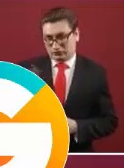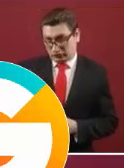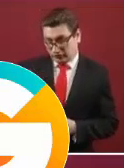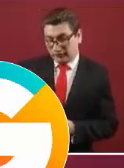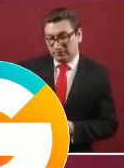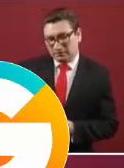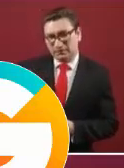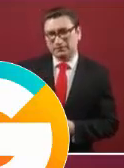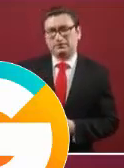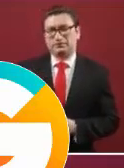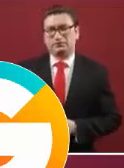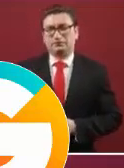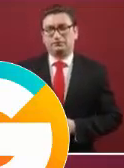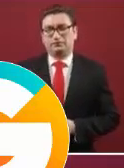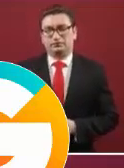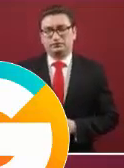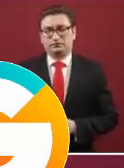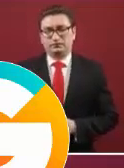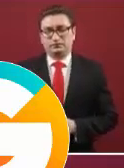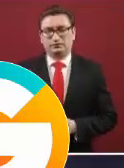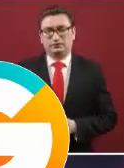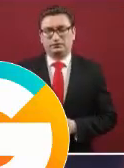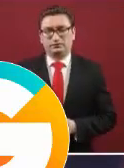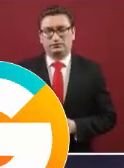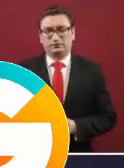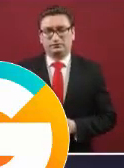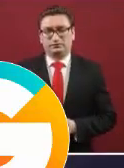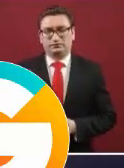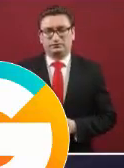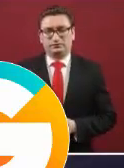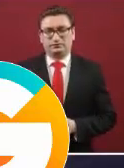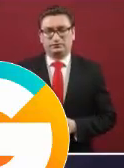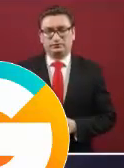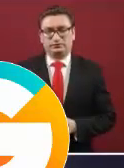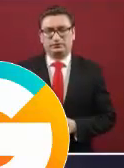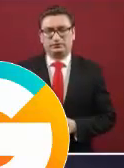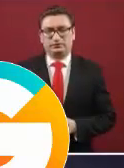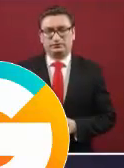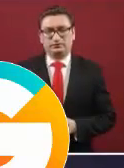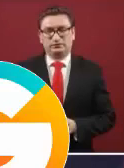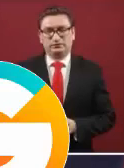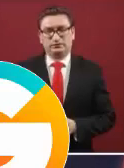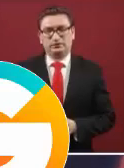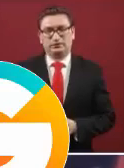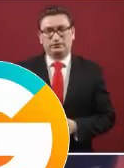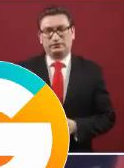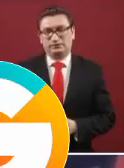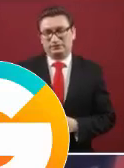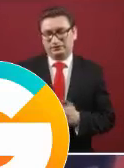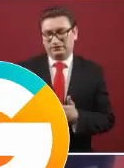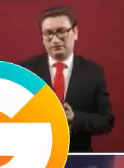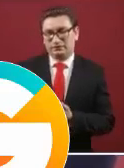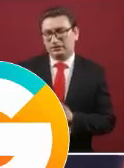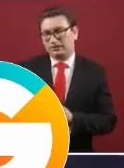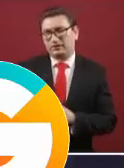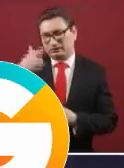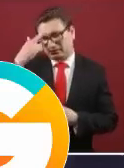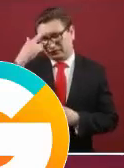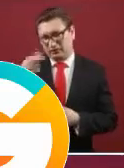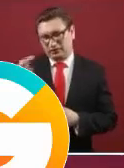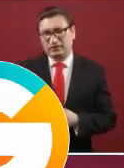Nació en lo que hoy es el estado de Texas,